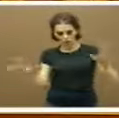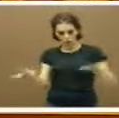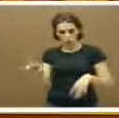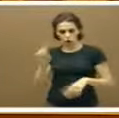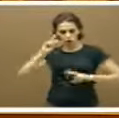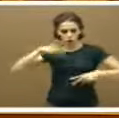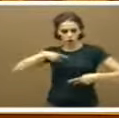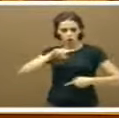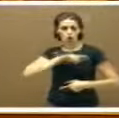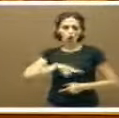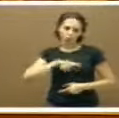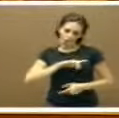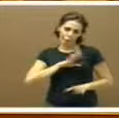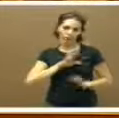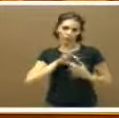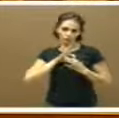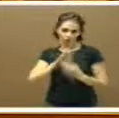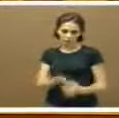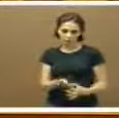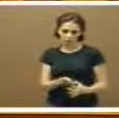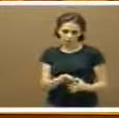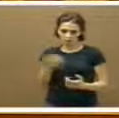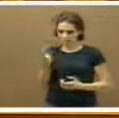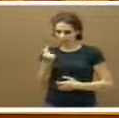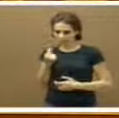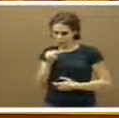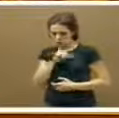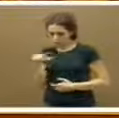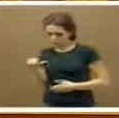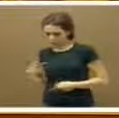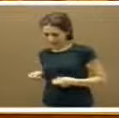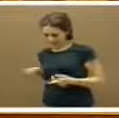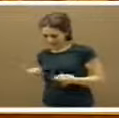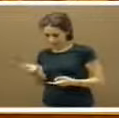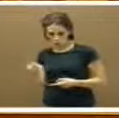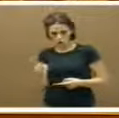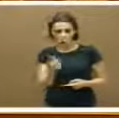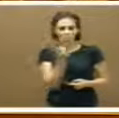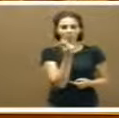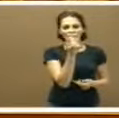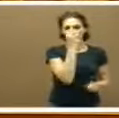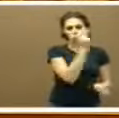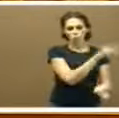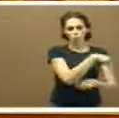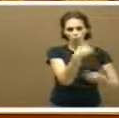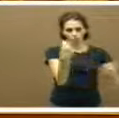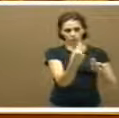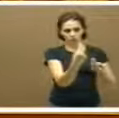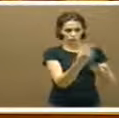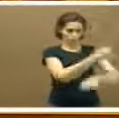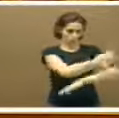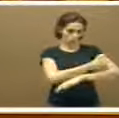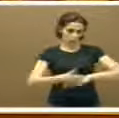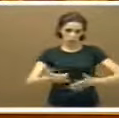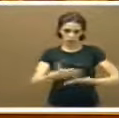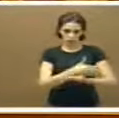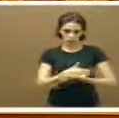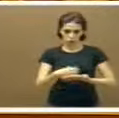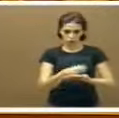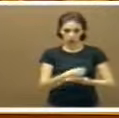conciencia que no estás utilizando el dinero privado, sino dinero público, el dinero de todos, y no querer